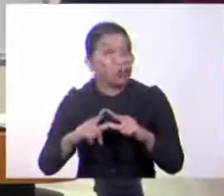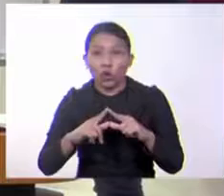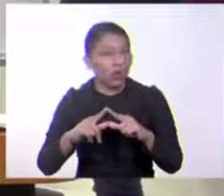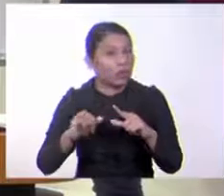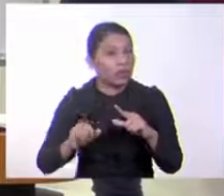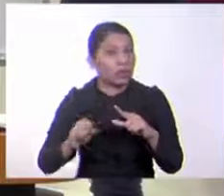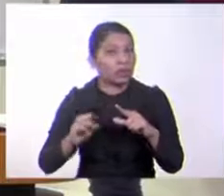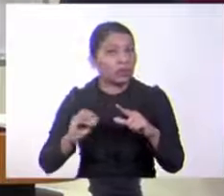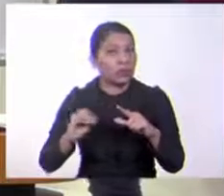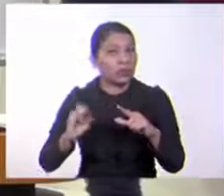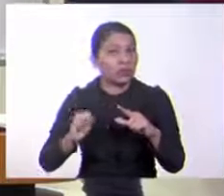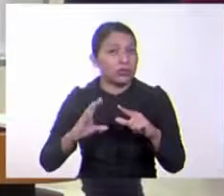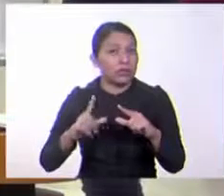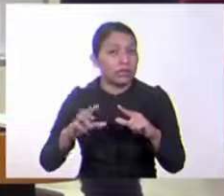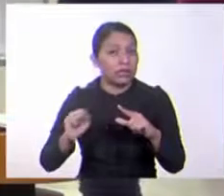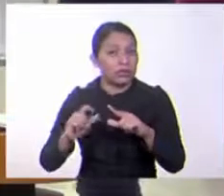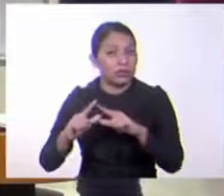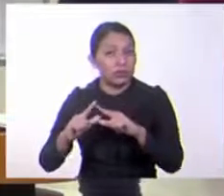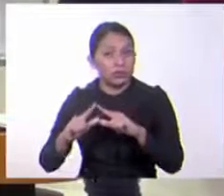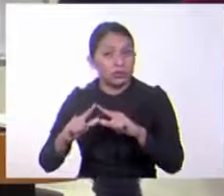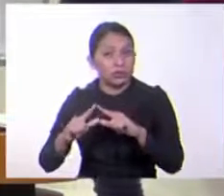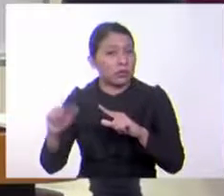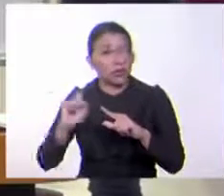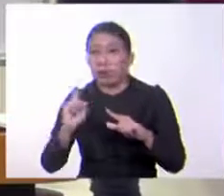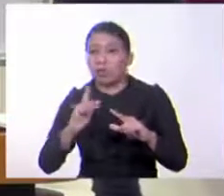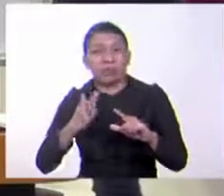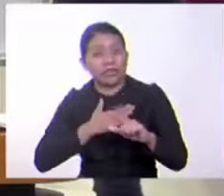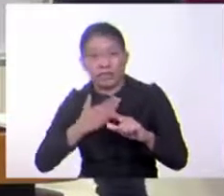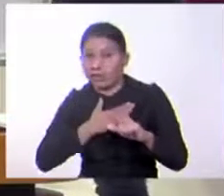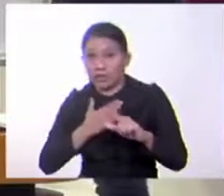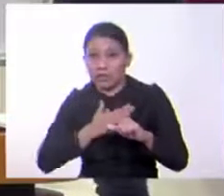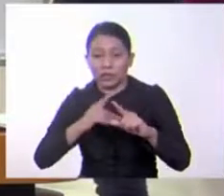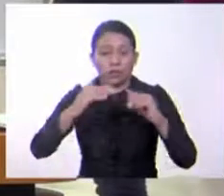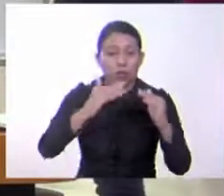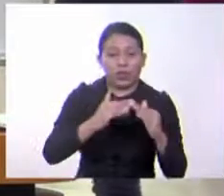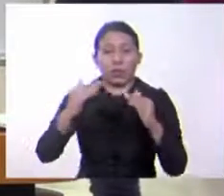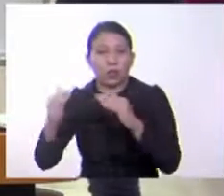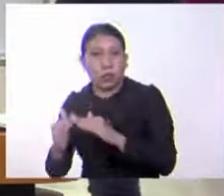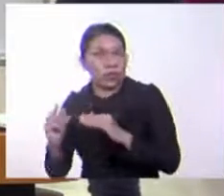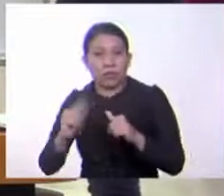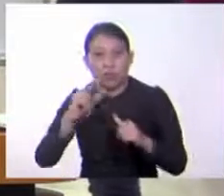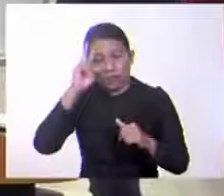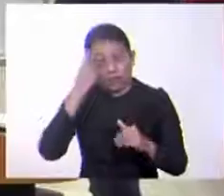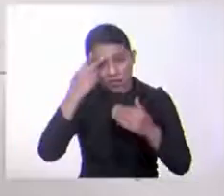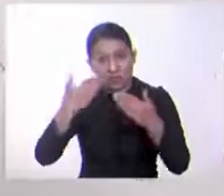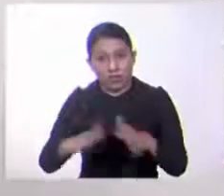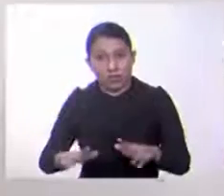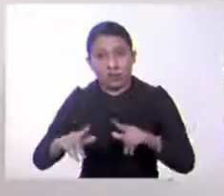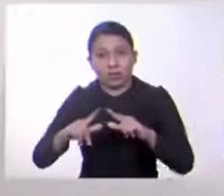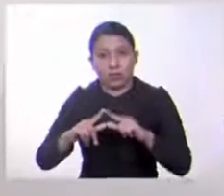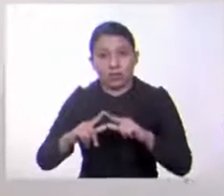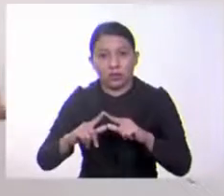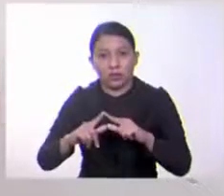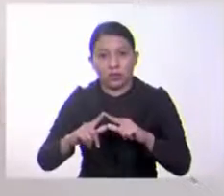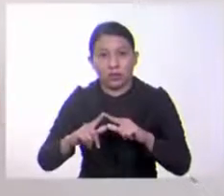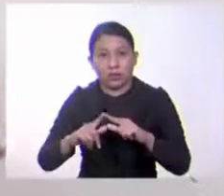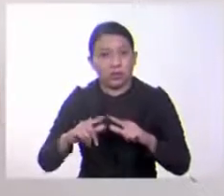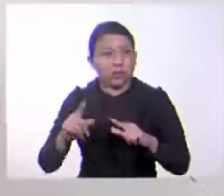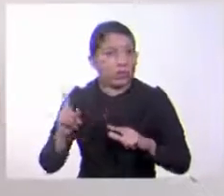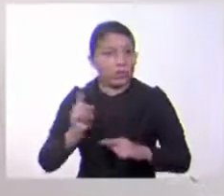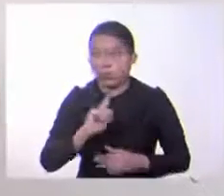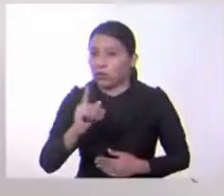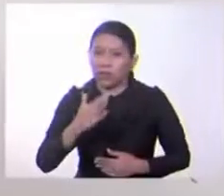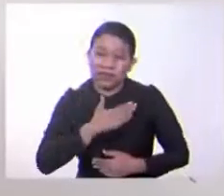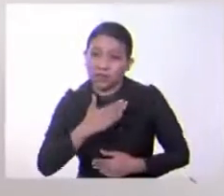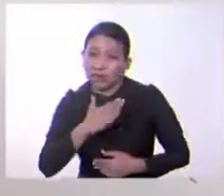isósceles? Pues no tiene dos lados iguales. ¿Y qué pasa si no tiene dos